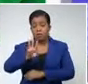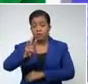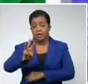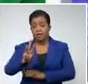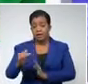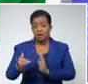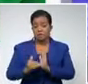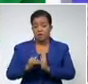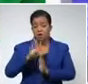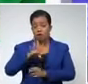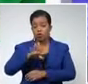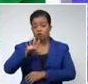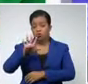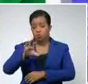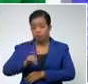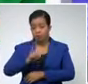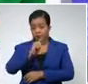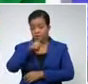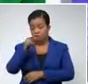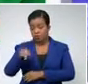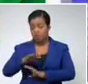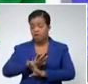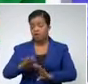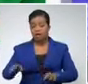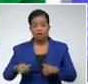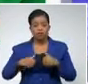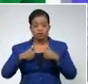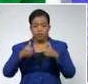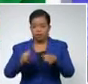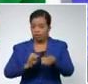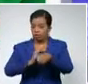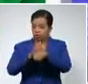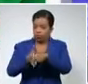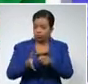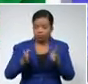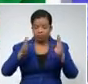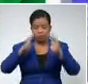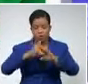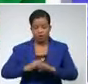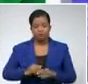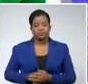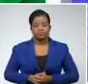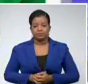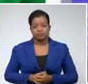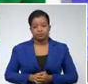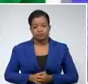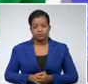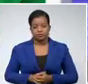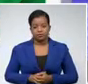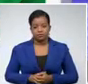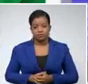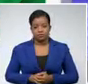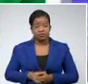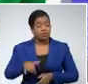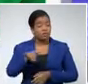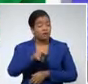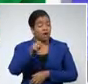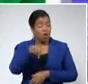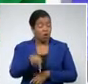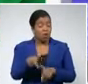53.450 pacientes, se han recuperado. Se incrementa con mucho riesgo